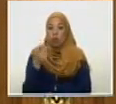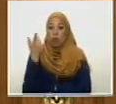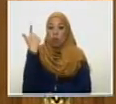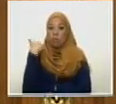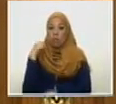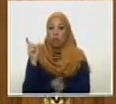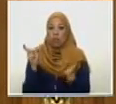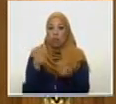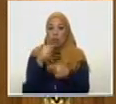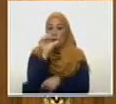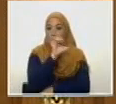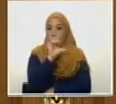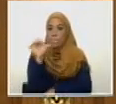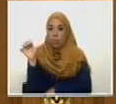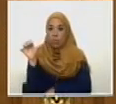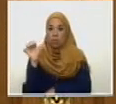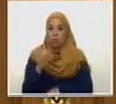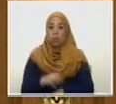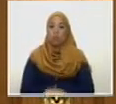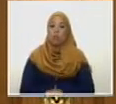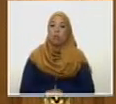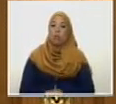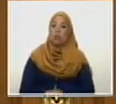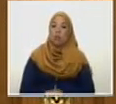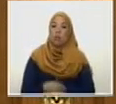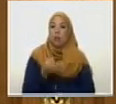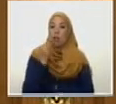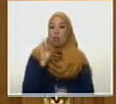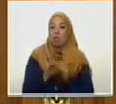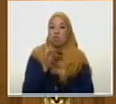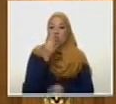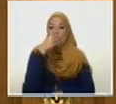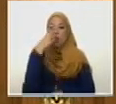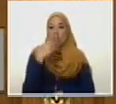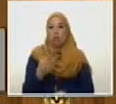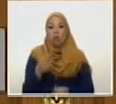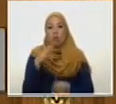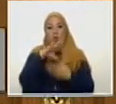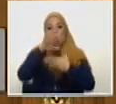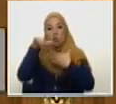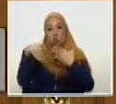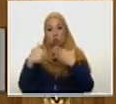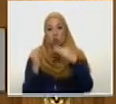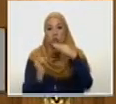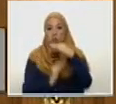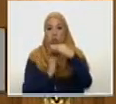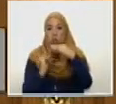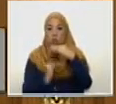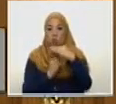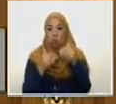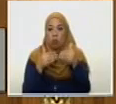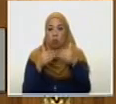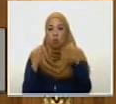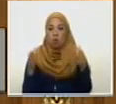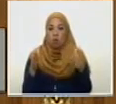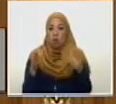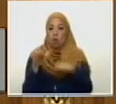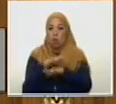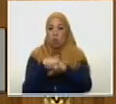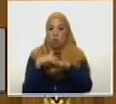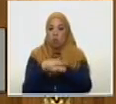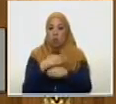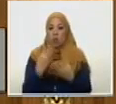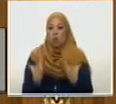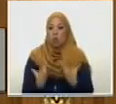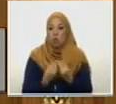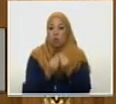agosto. El éxito del referido programa requiere que todas las instancias públicas, y en particular el Ejecutivo